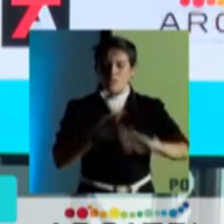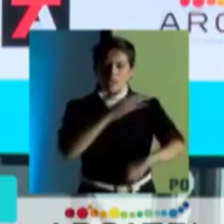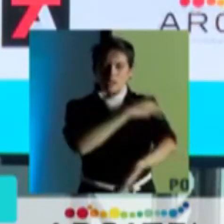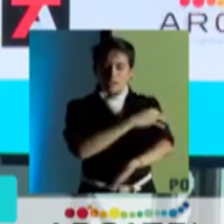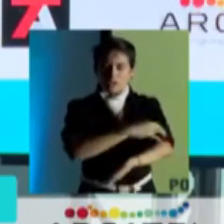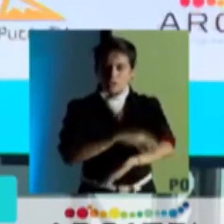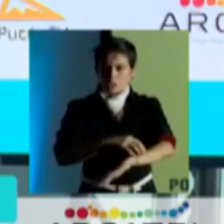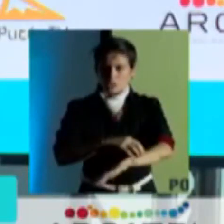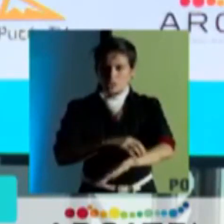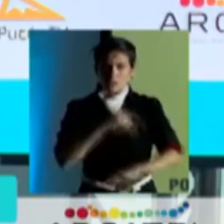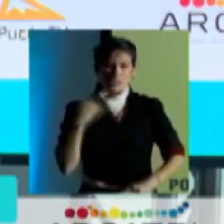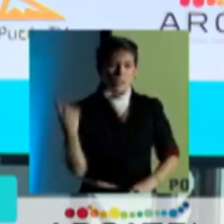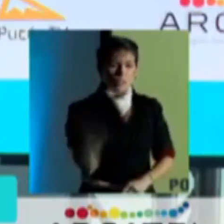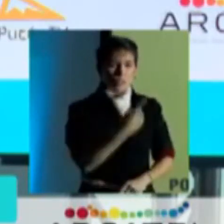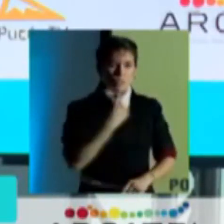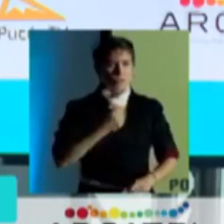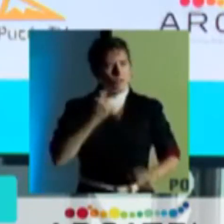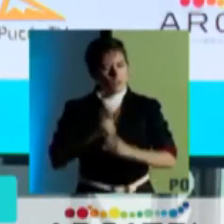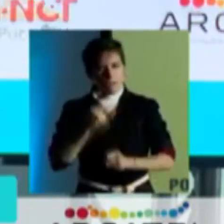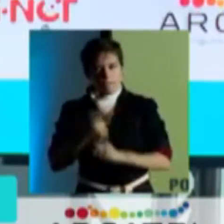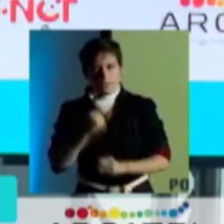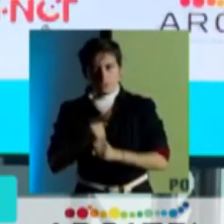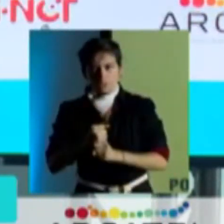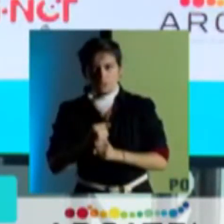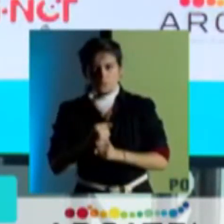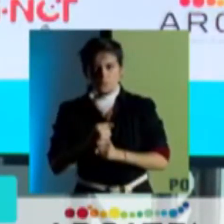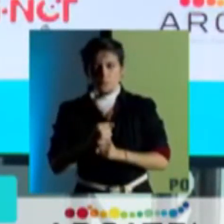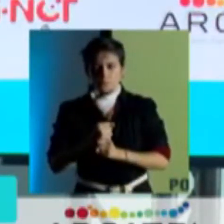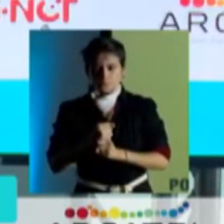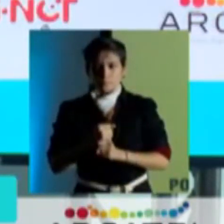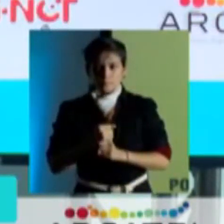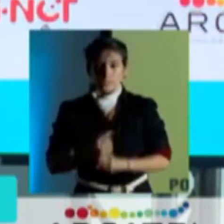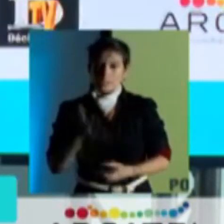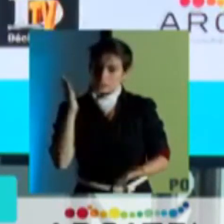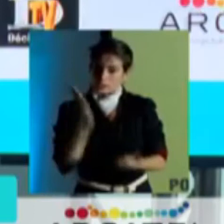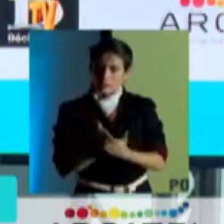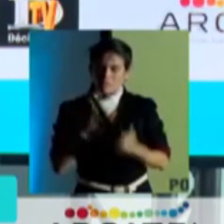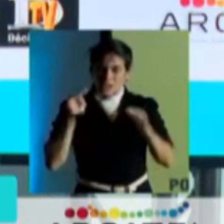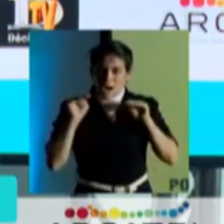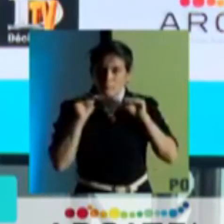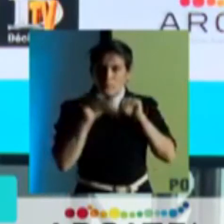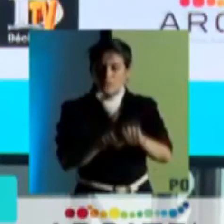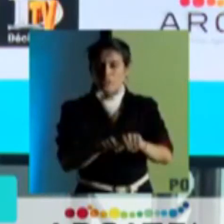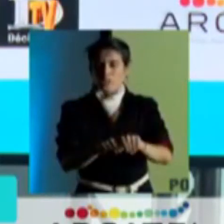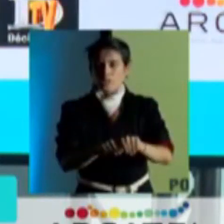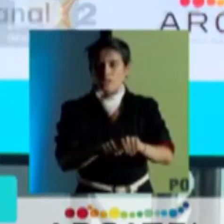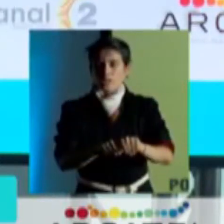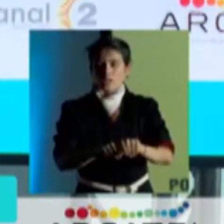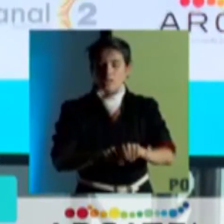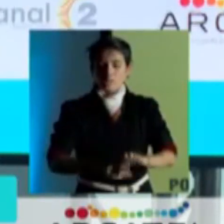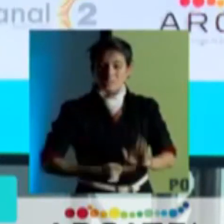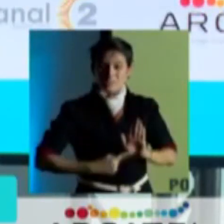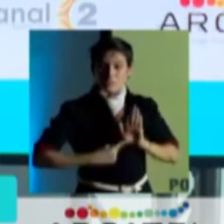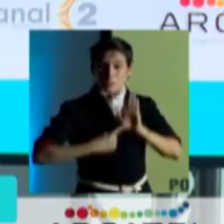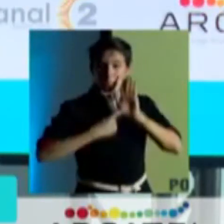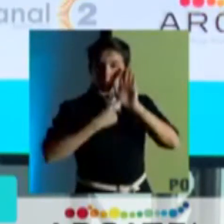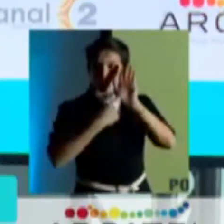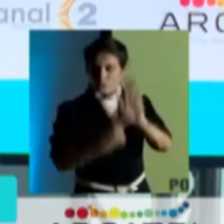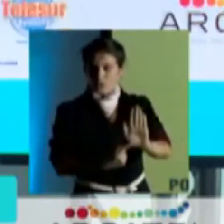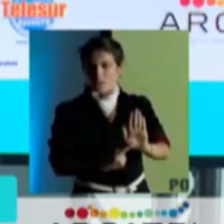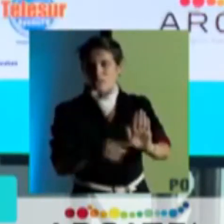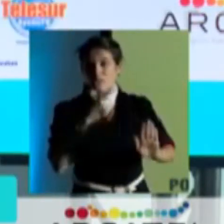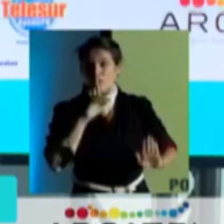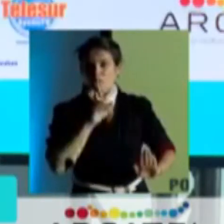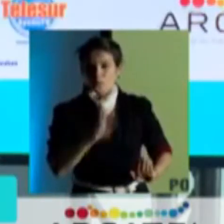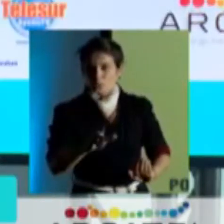que nuestra labor que lógicamente se debe potenciar está dando sus frutos lo que